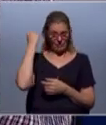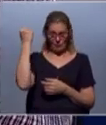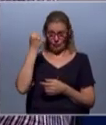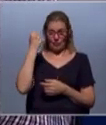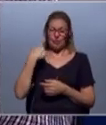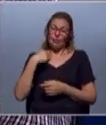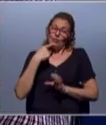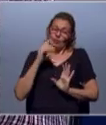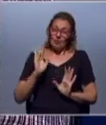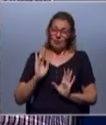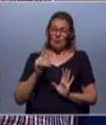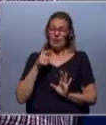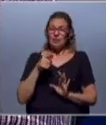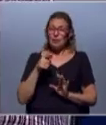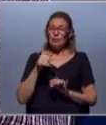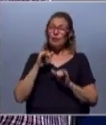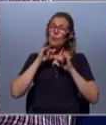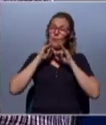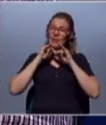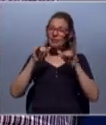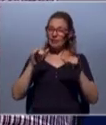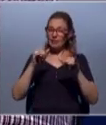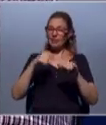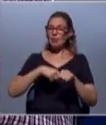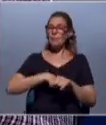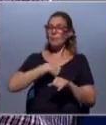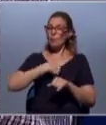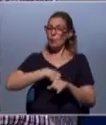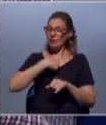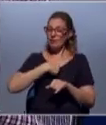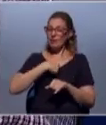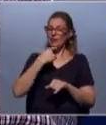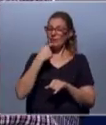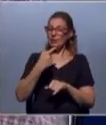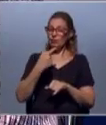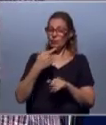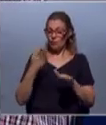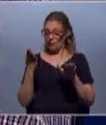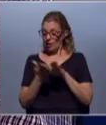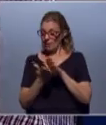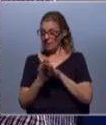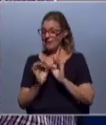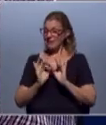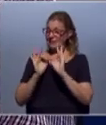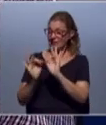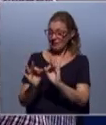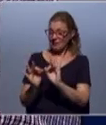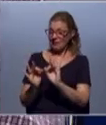importante entonces para mí ese fue un mensaje del presidente mujica diciendo cuando en la carpeta llegue que ya llegó